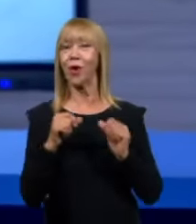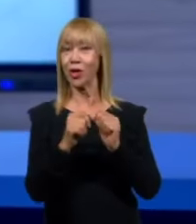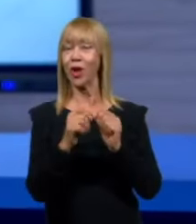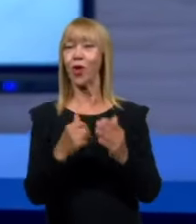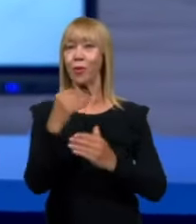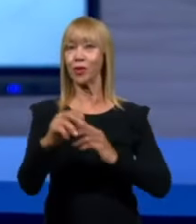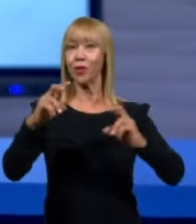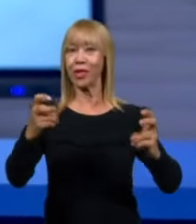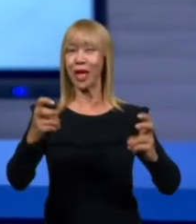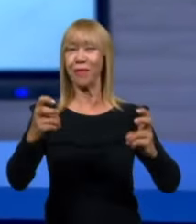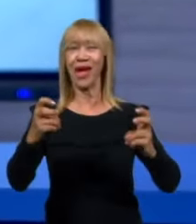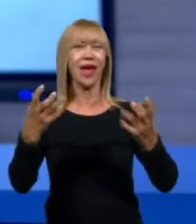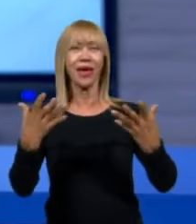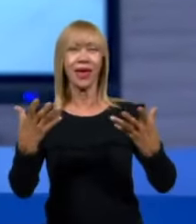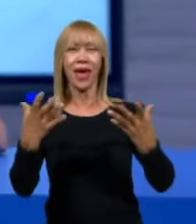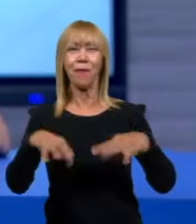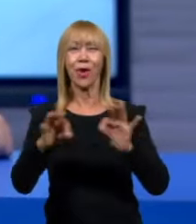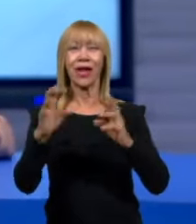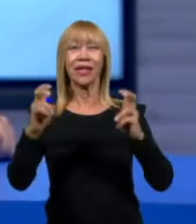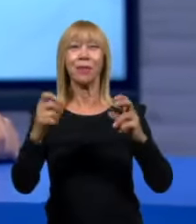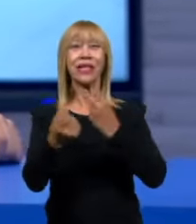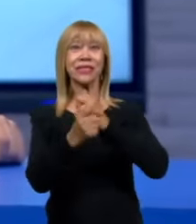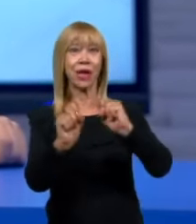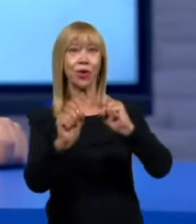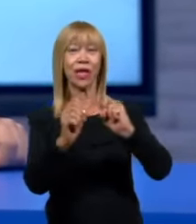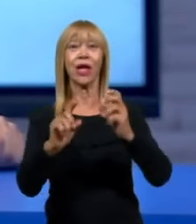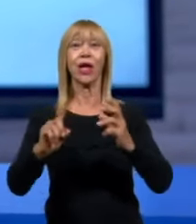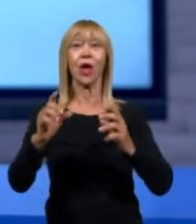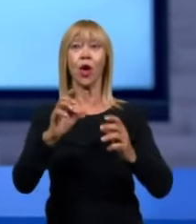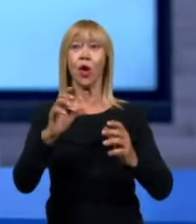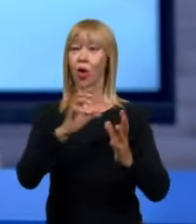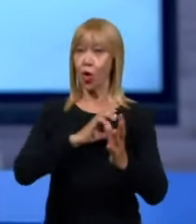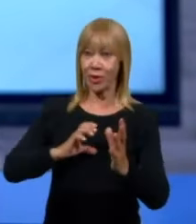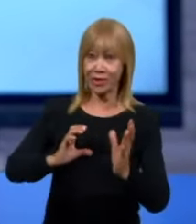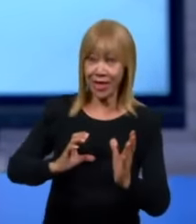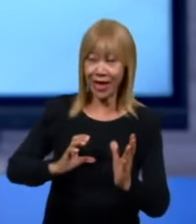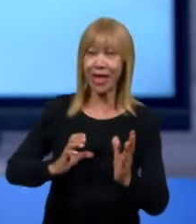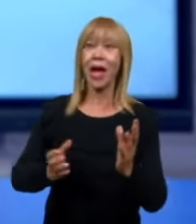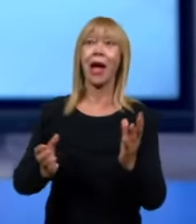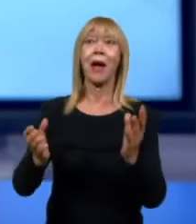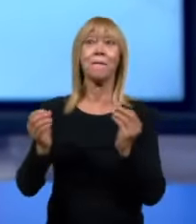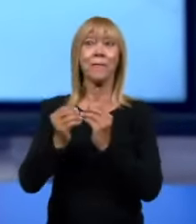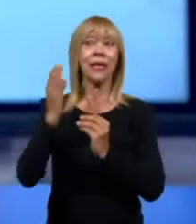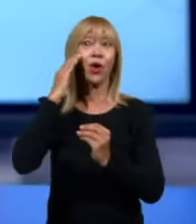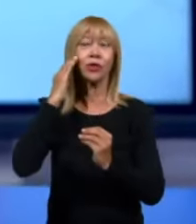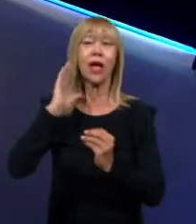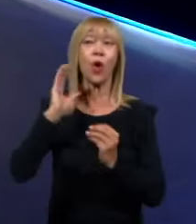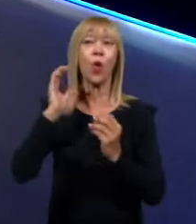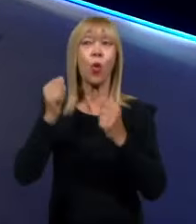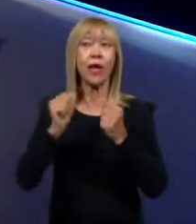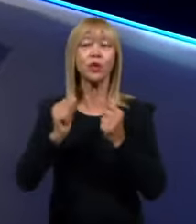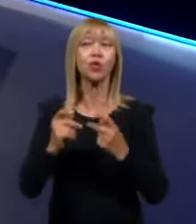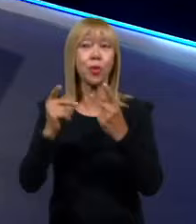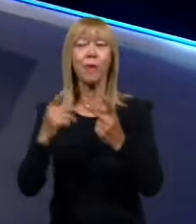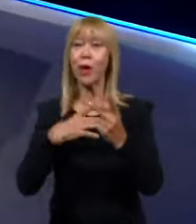el próximo tema, el importante tema de seguridad. Y comisionada, más allá de conocer obviamente cuáles son sus propuestas,